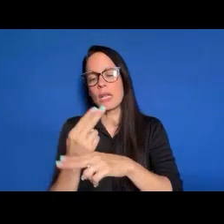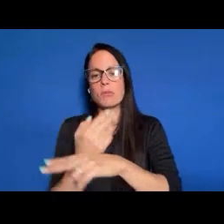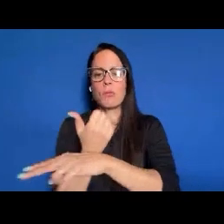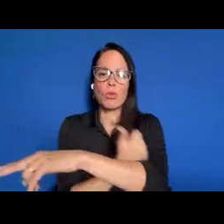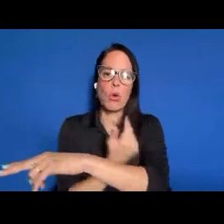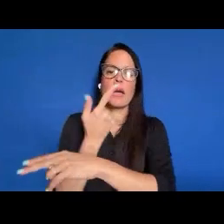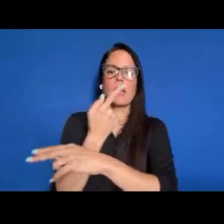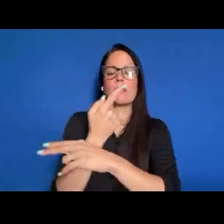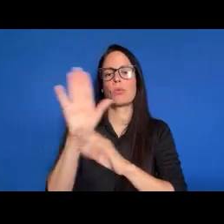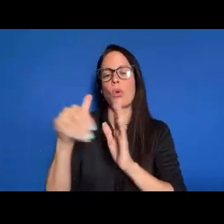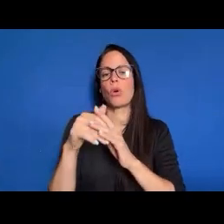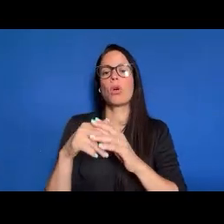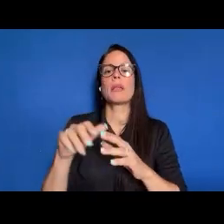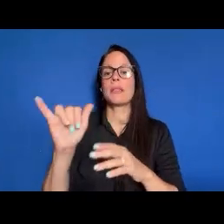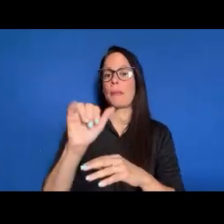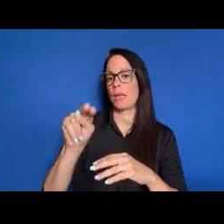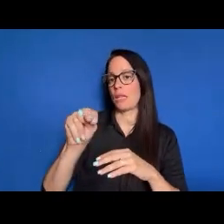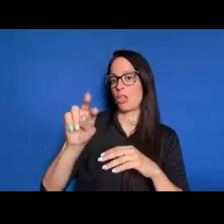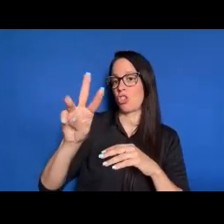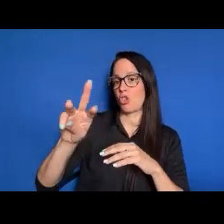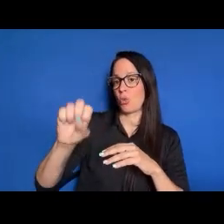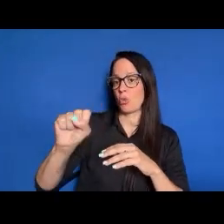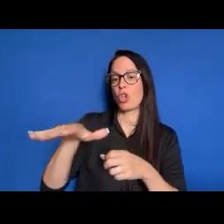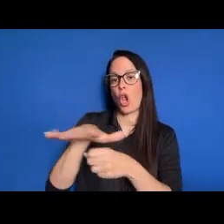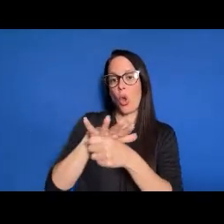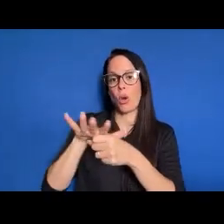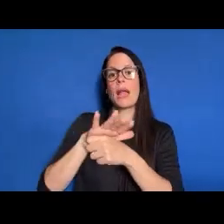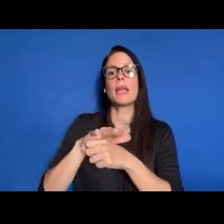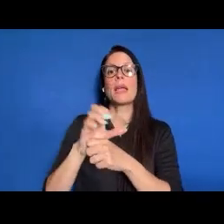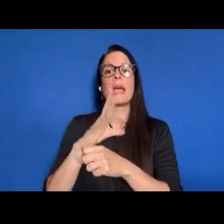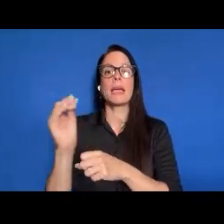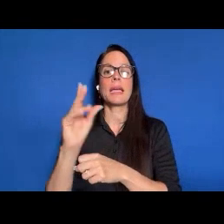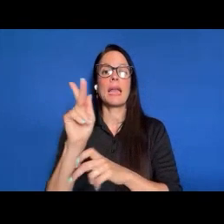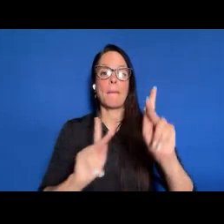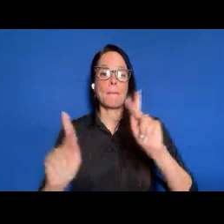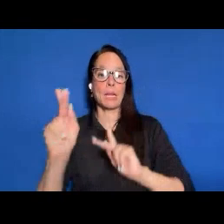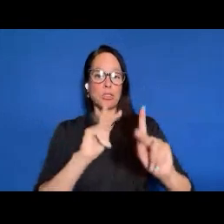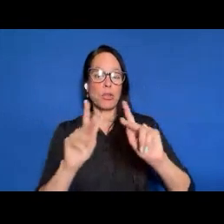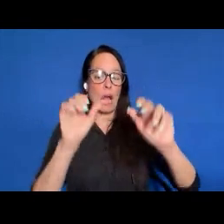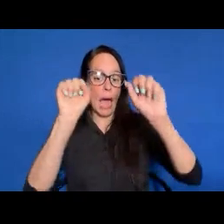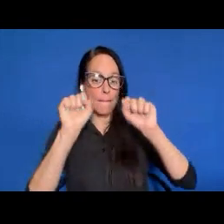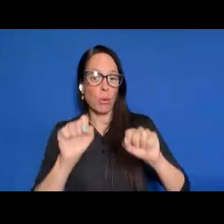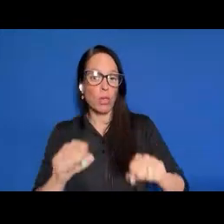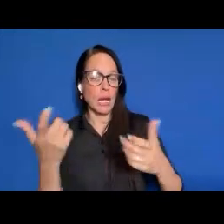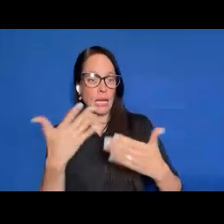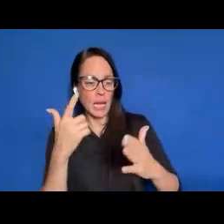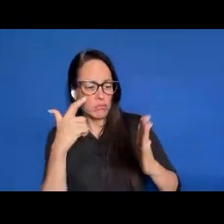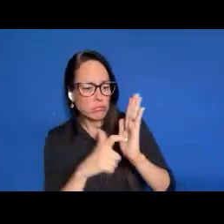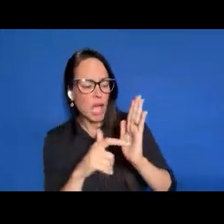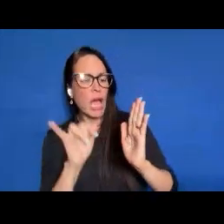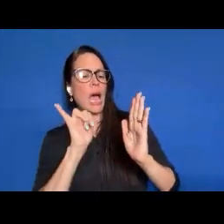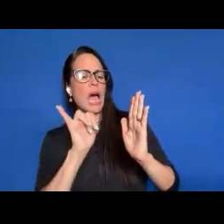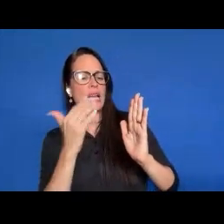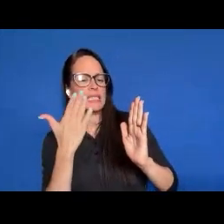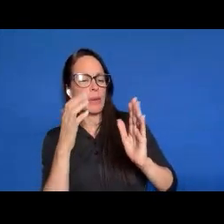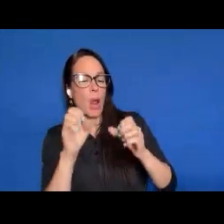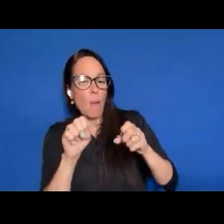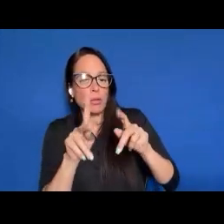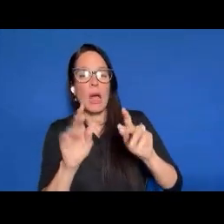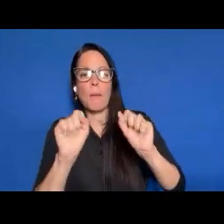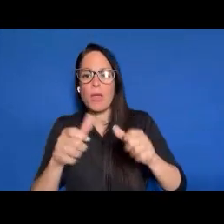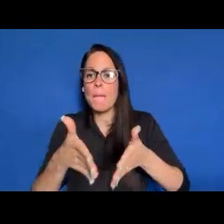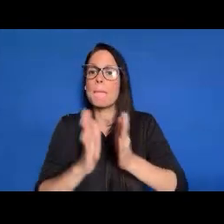para que la mayoría de las personas que trabajan en este tema pudieran, ¿verdad?, enterarse de esta oportunidad y poder solicitar a los fondos. El